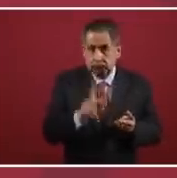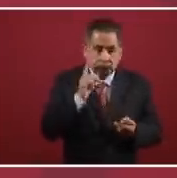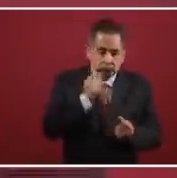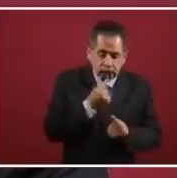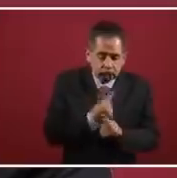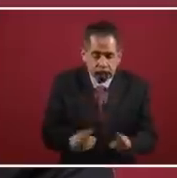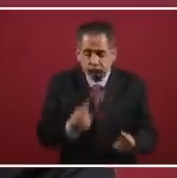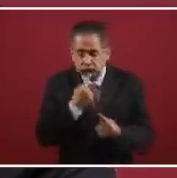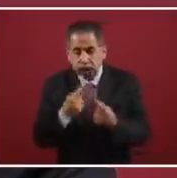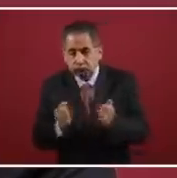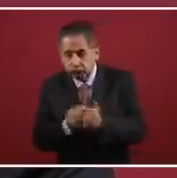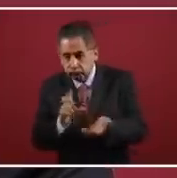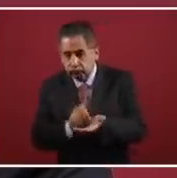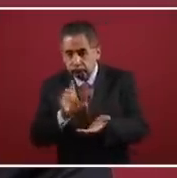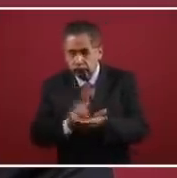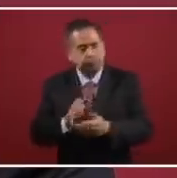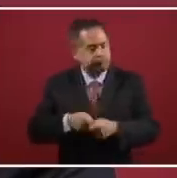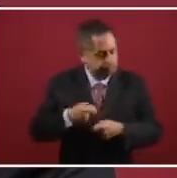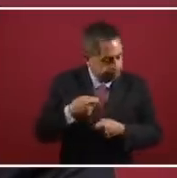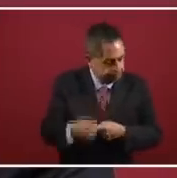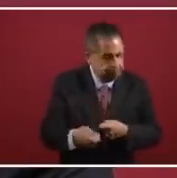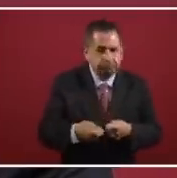niño con discapacidad.